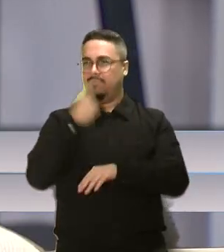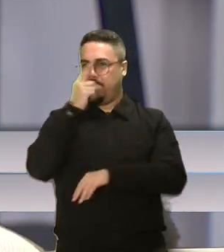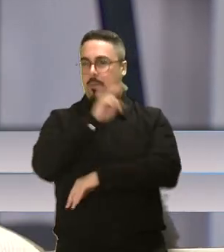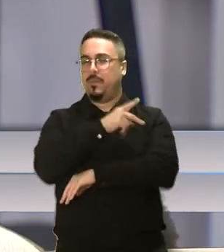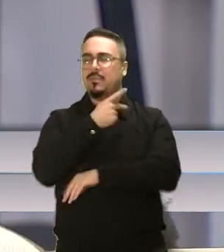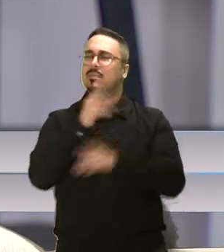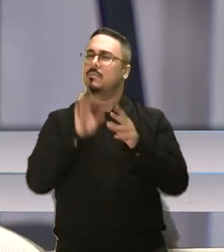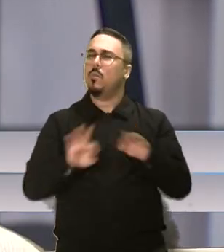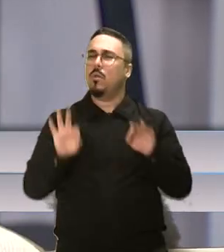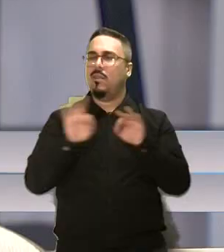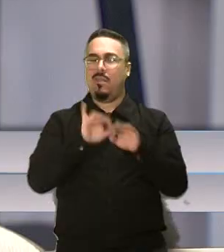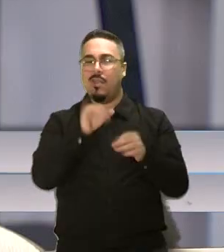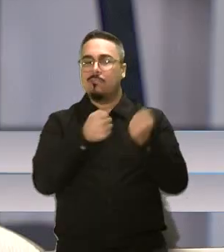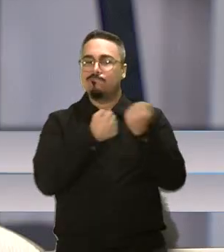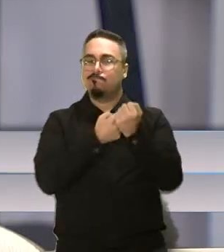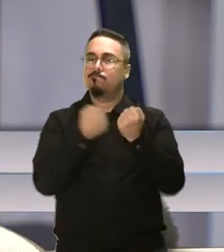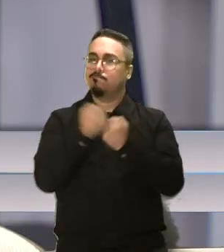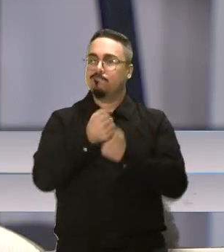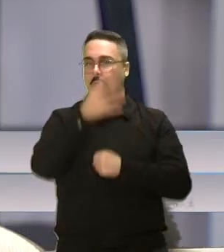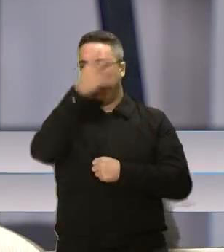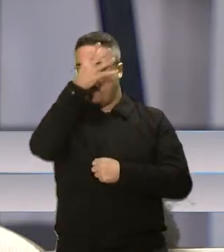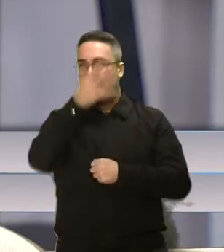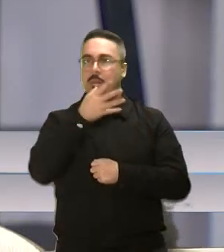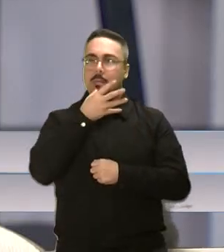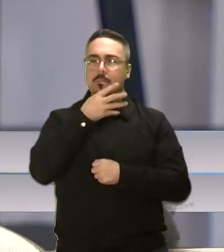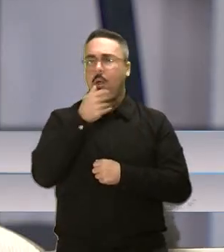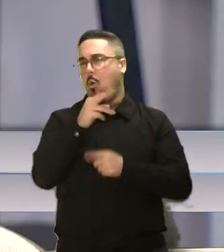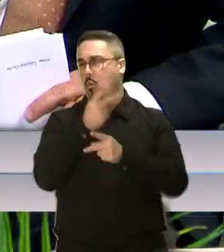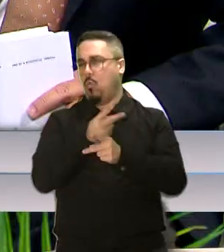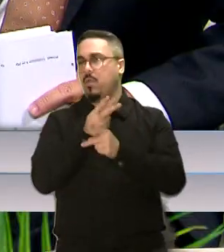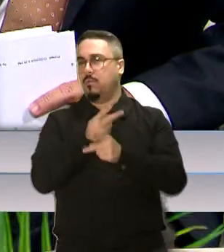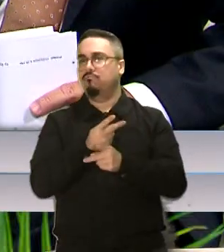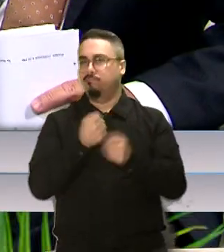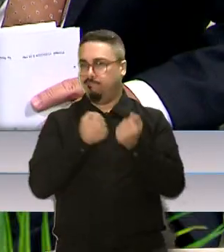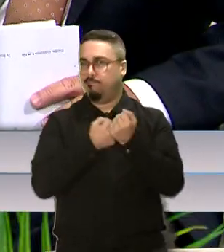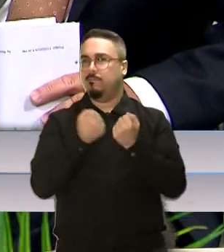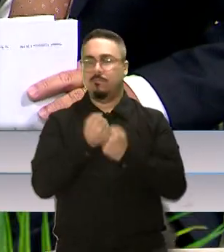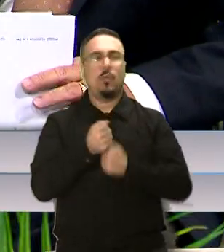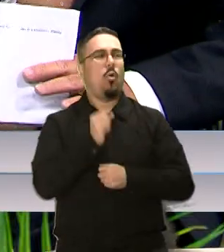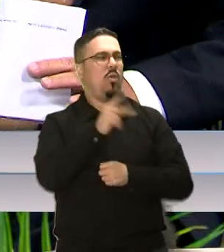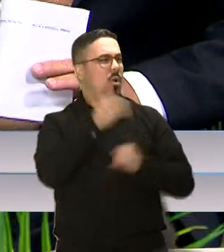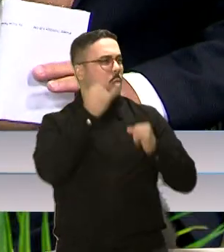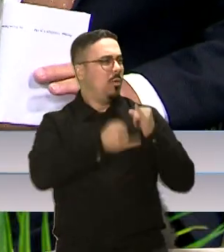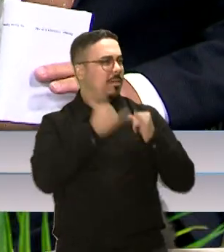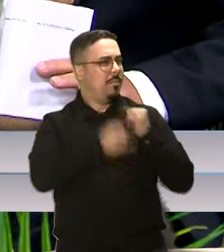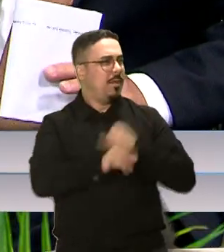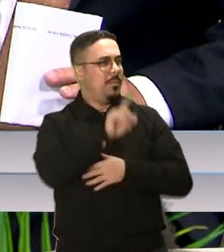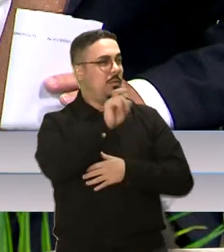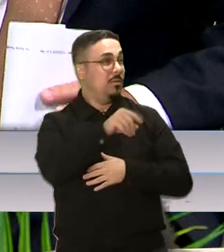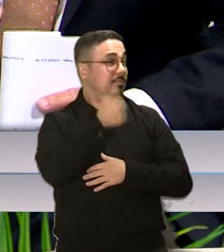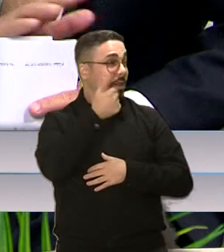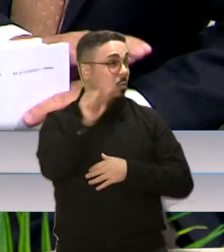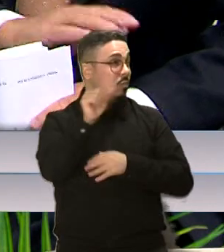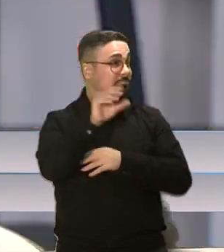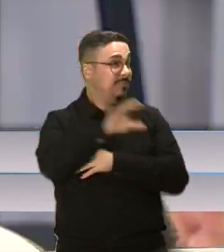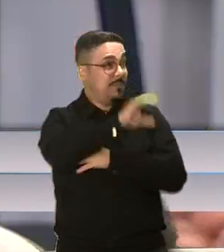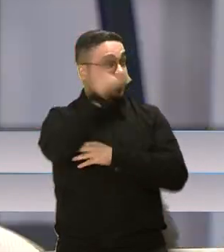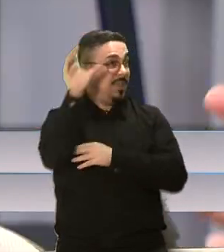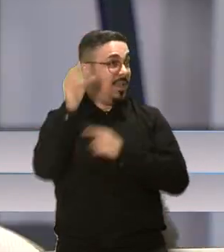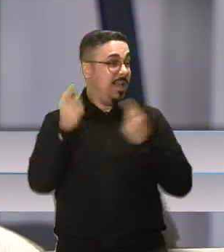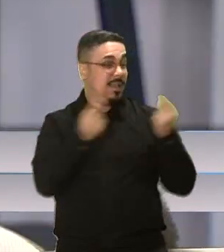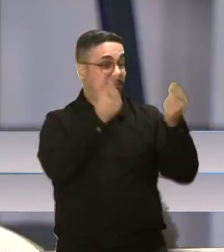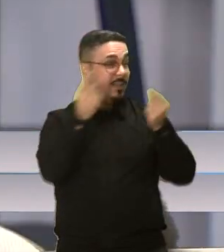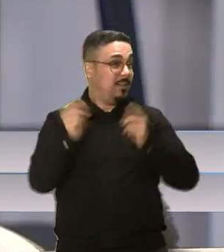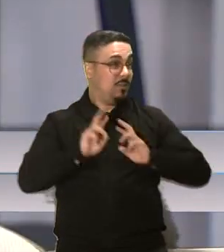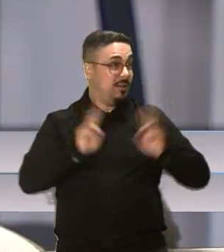colaboración con mamá papá verdad o ya sea quien sea cuidador y vámonos con la ñapa en esta entrevista sea algo para navidades algún evento que tengan preparado este